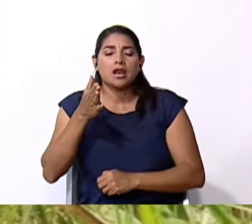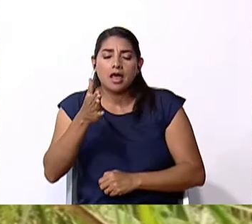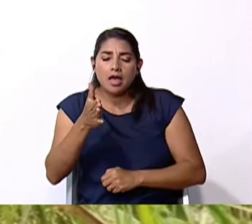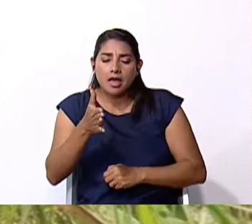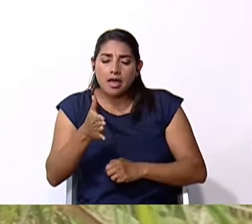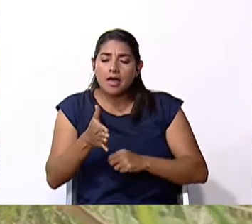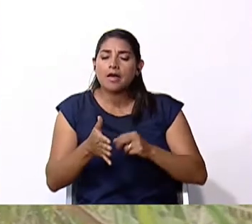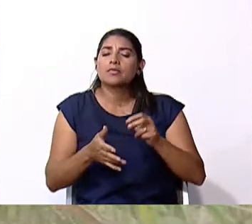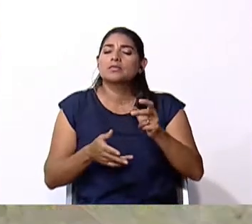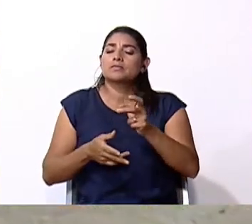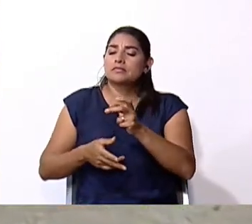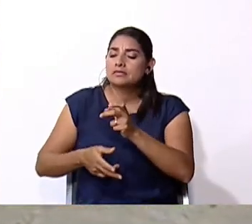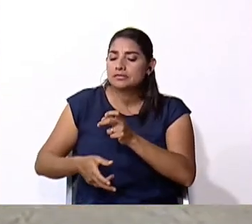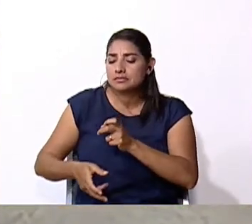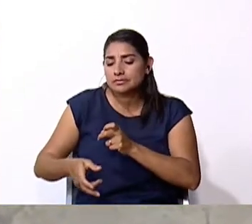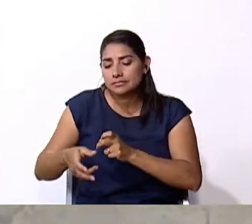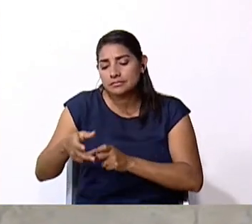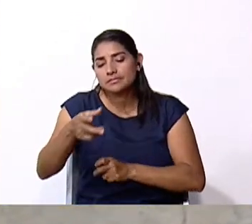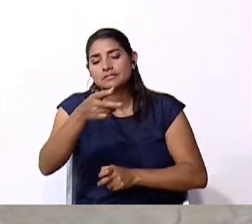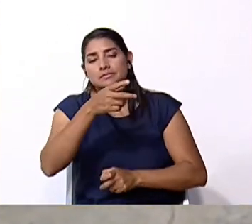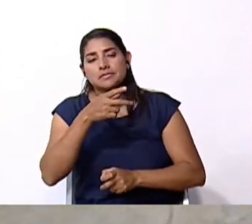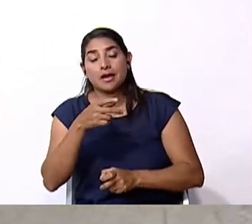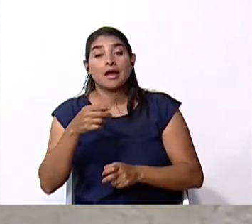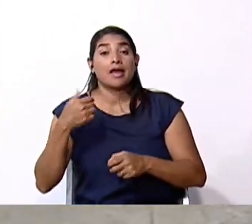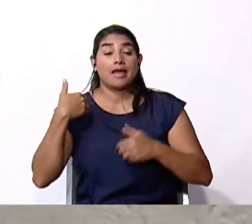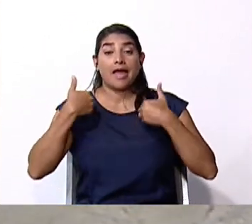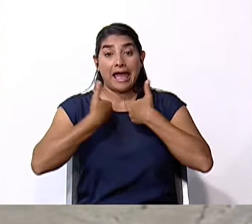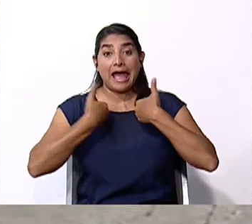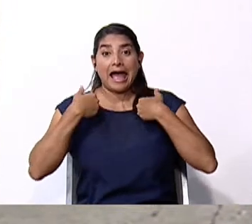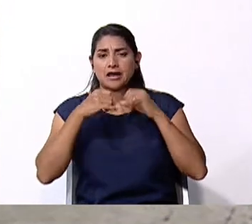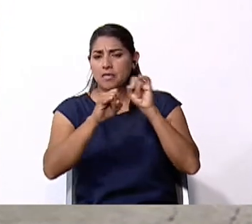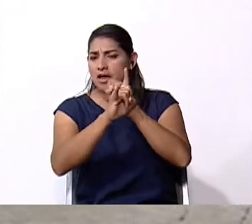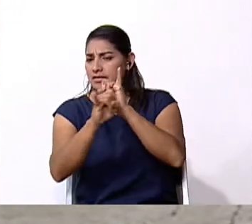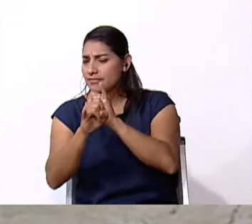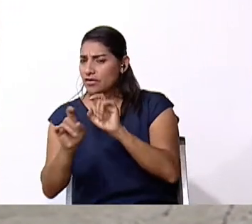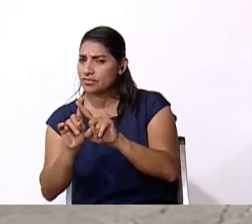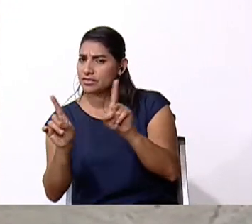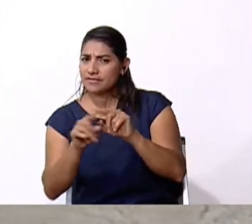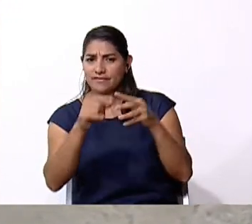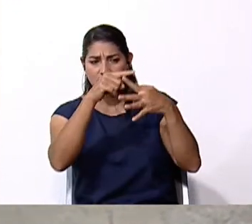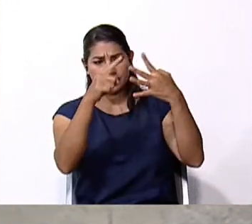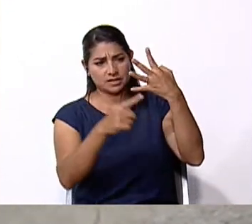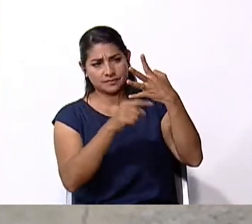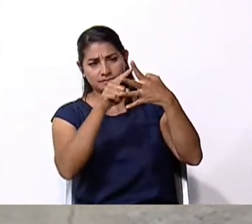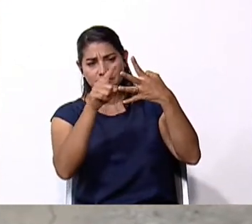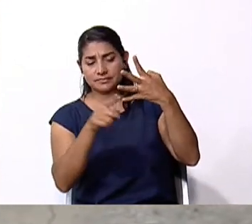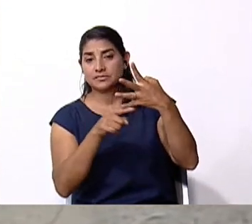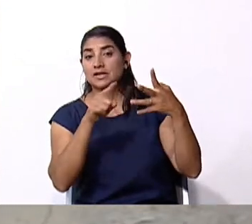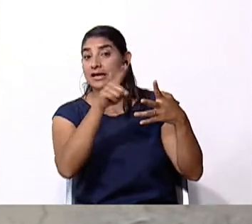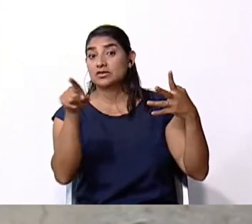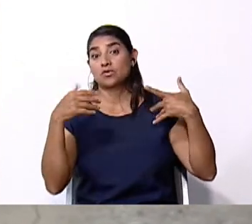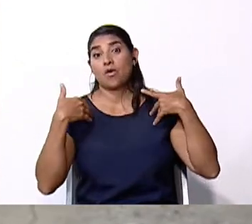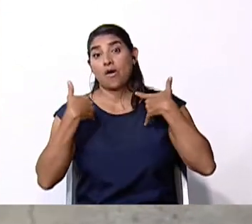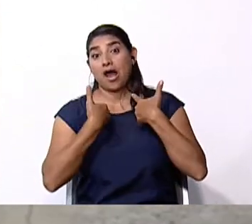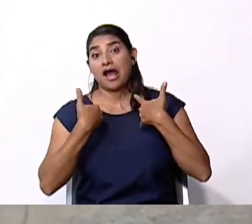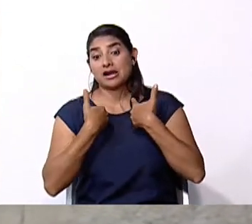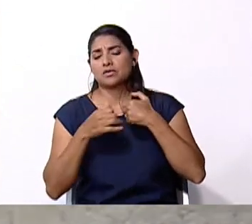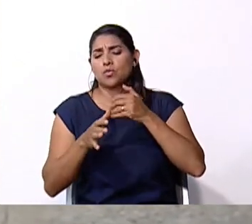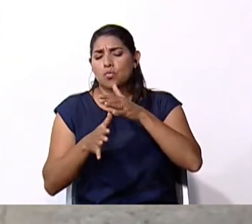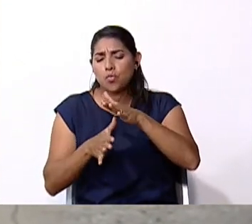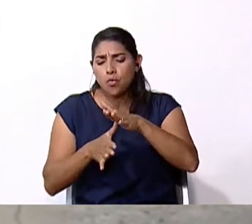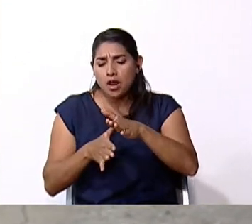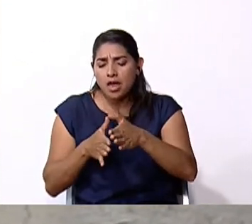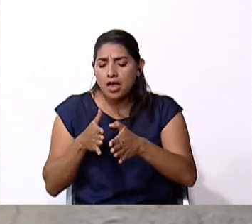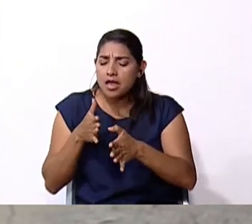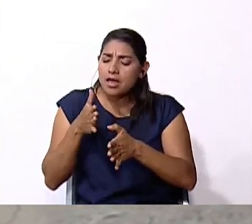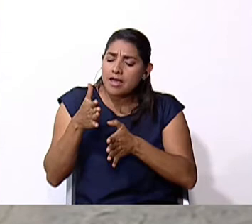su bajo metabolismo. Es un mamífero del cual se han identificado 4 especies. Son animales que se mueven